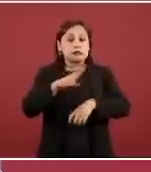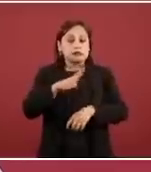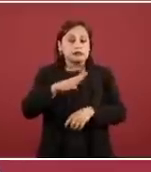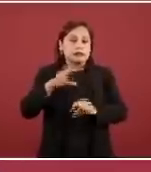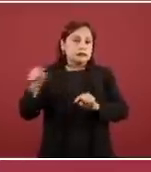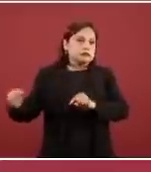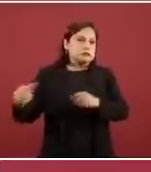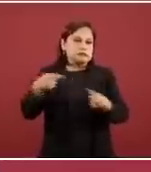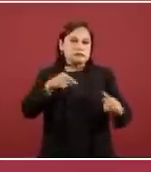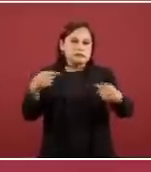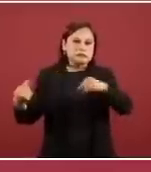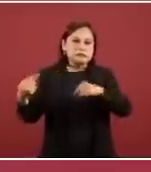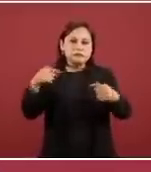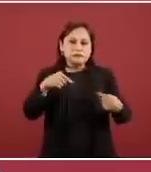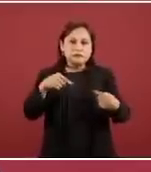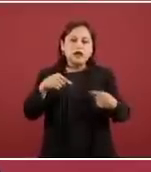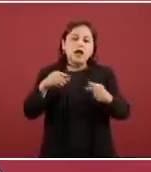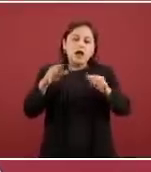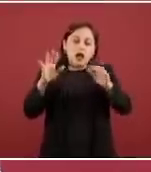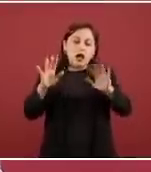donde existen diferencias, ¿no?,